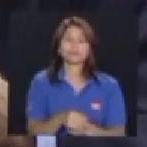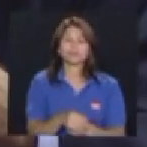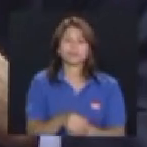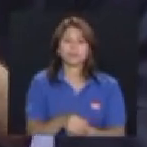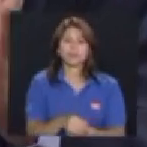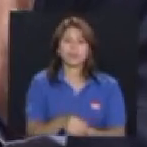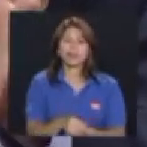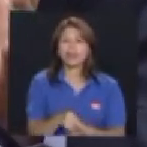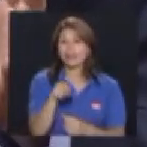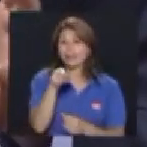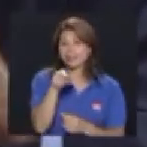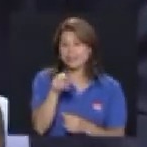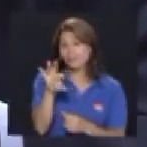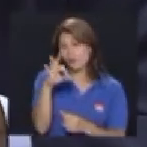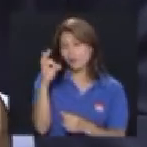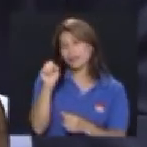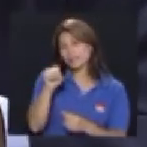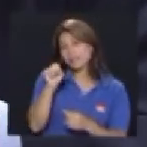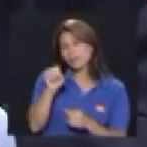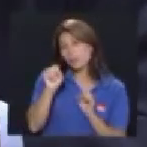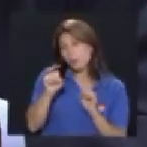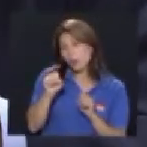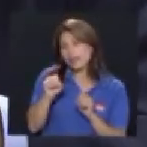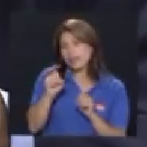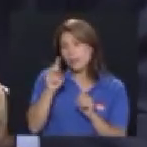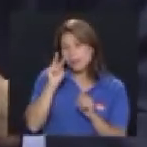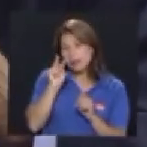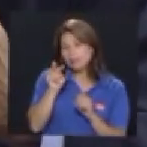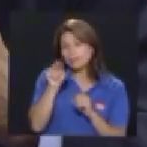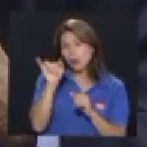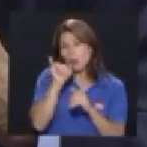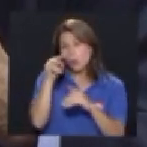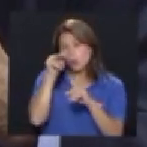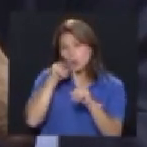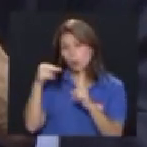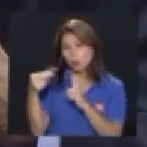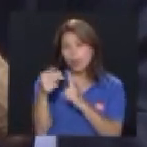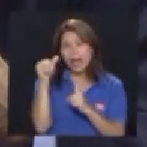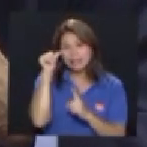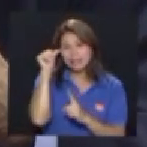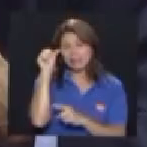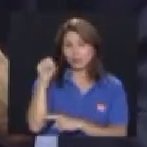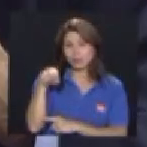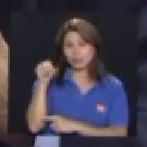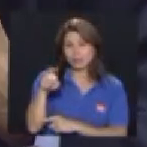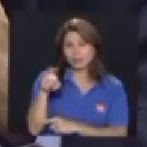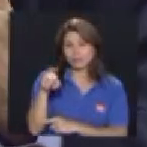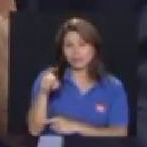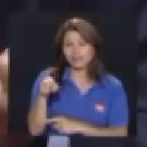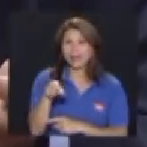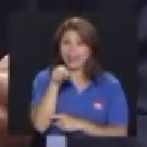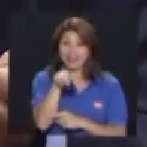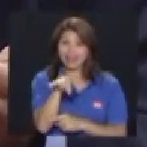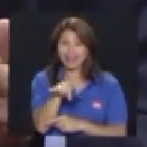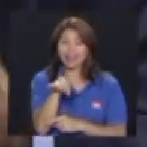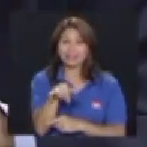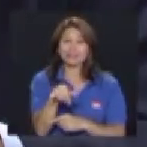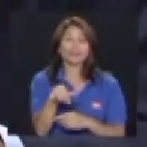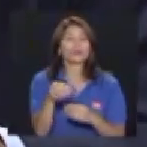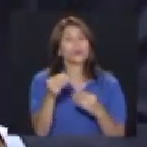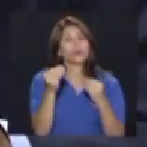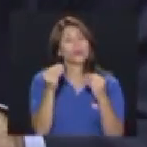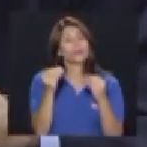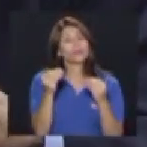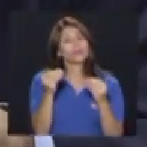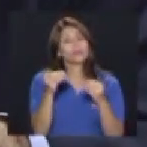sentido asiático, sí, pudiera ser. Mucho tuvo que ver en esto alguna formación